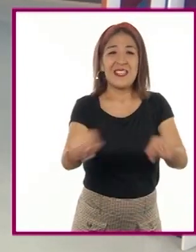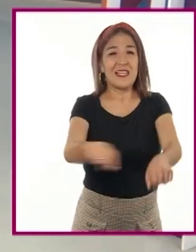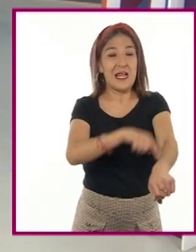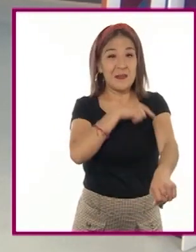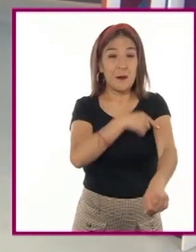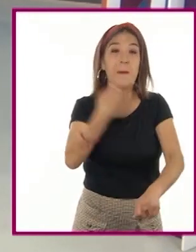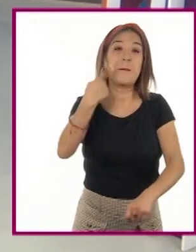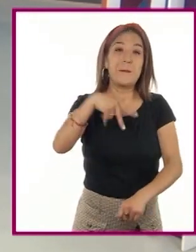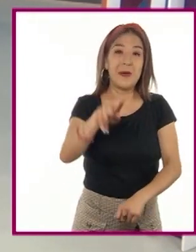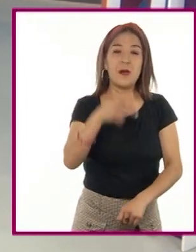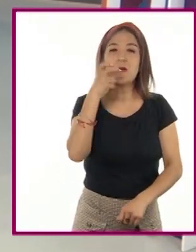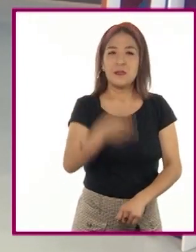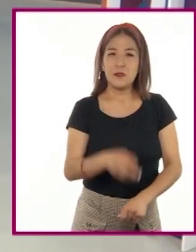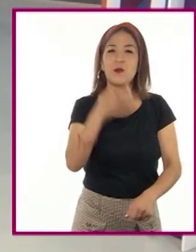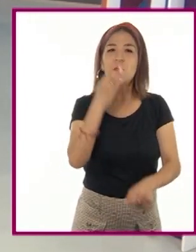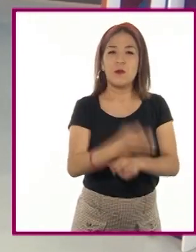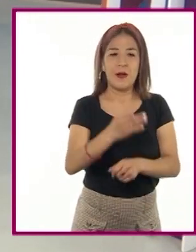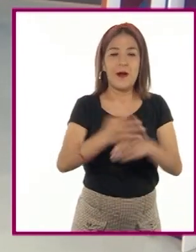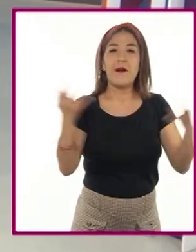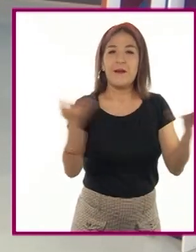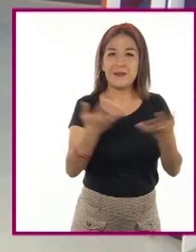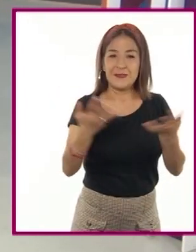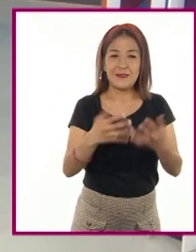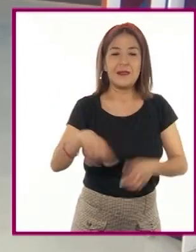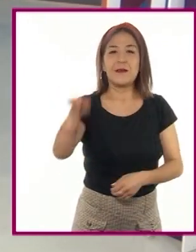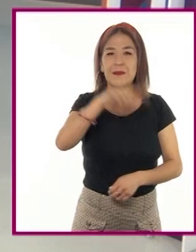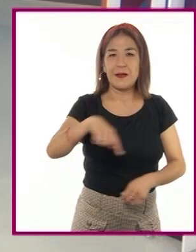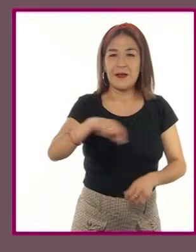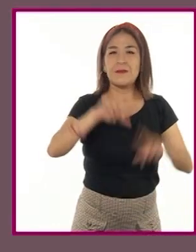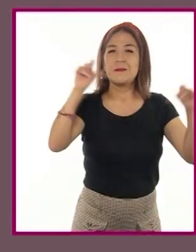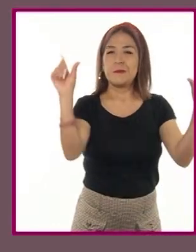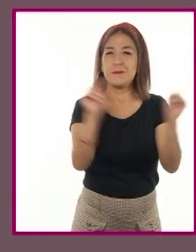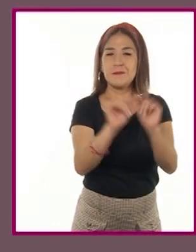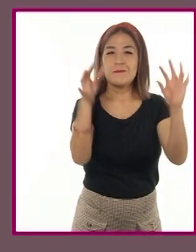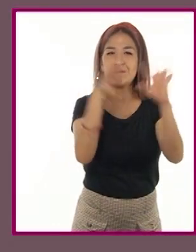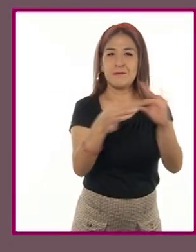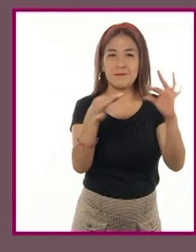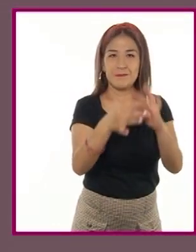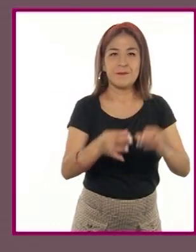Sin embargo, es momento de realizar algunas conclusiones.